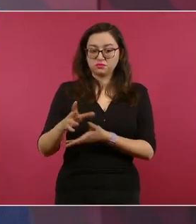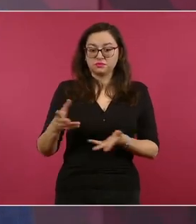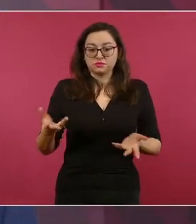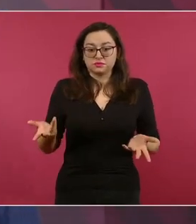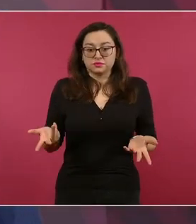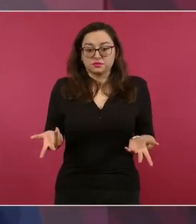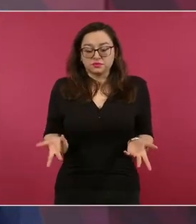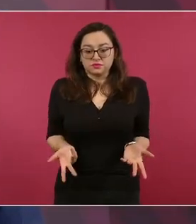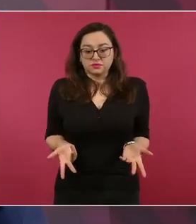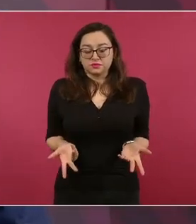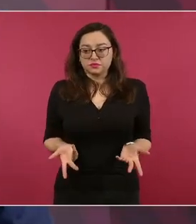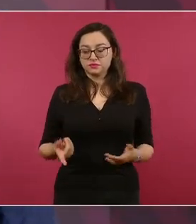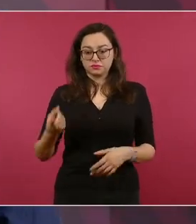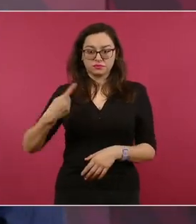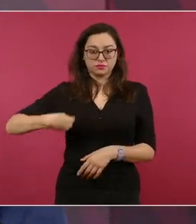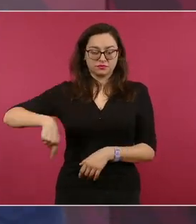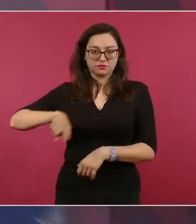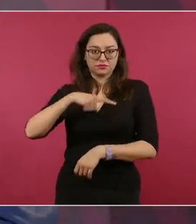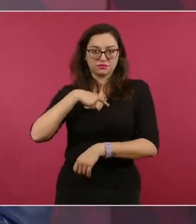reivindicarla